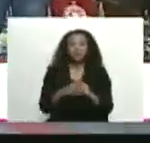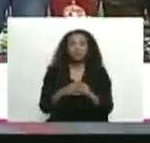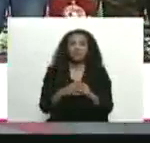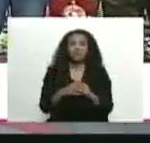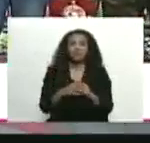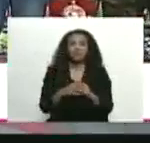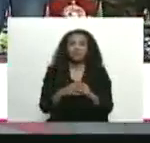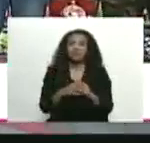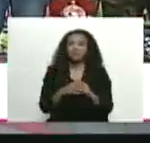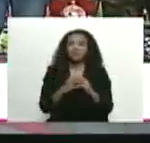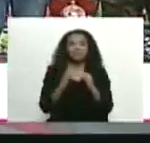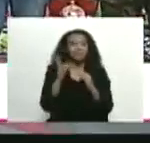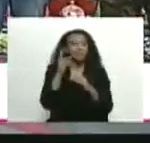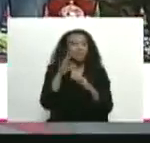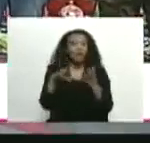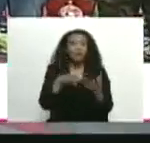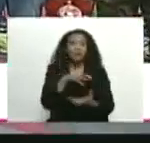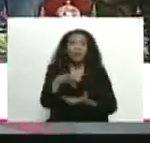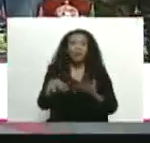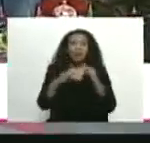comienza.